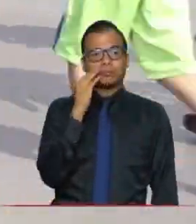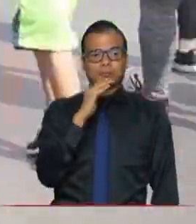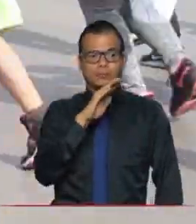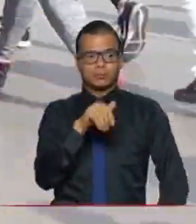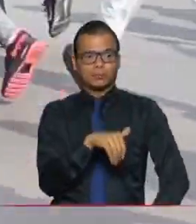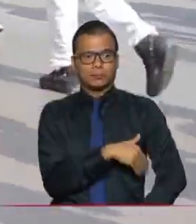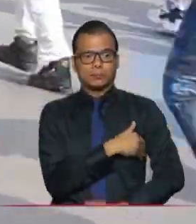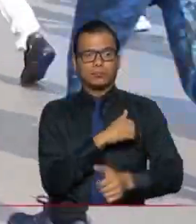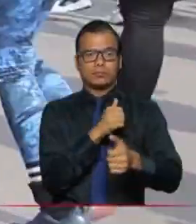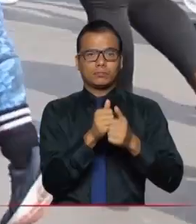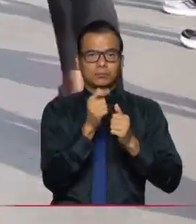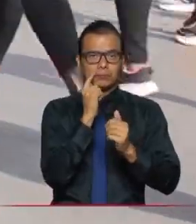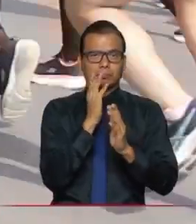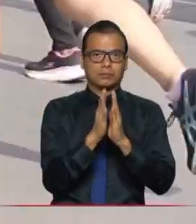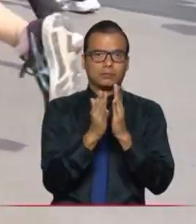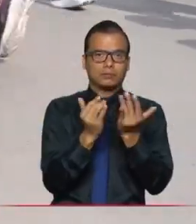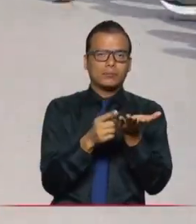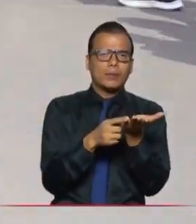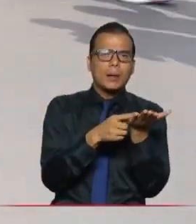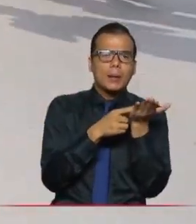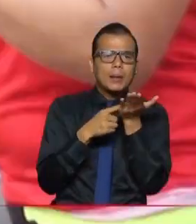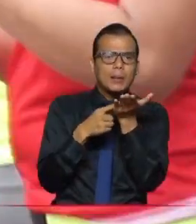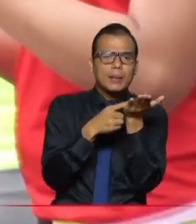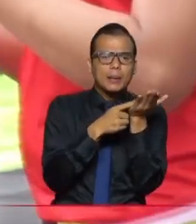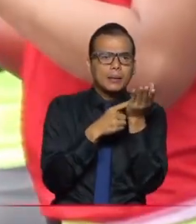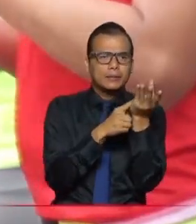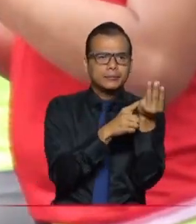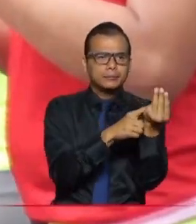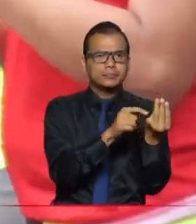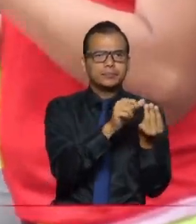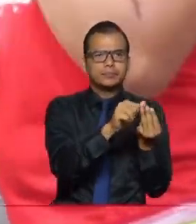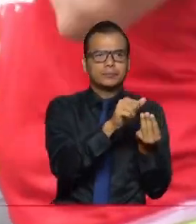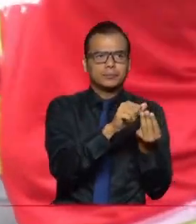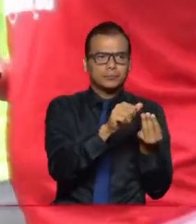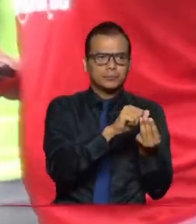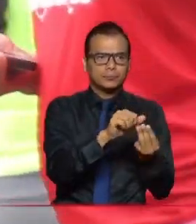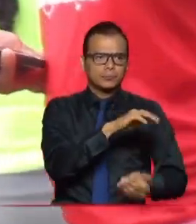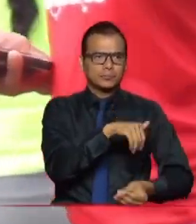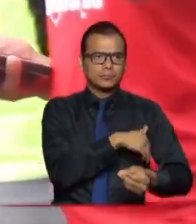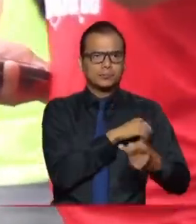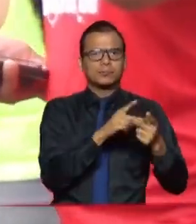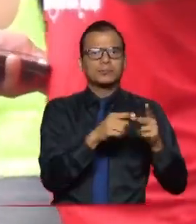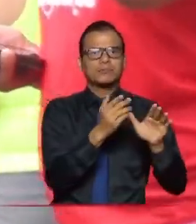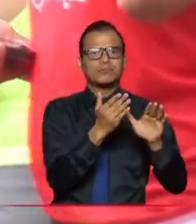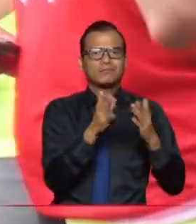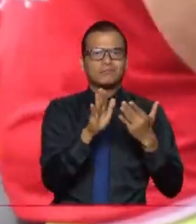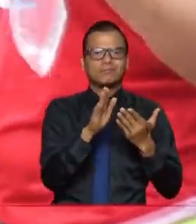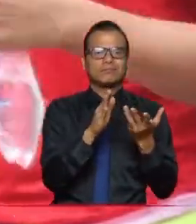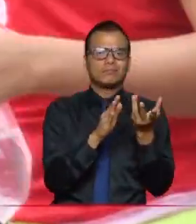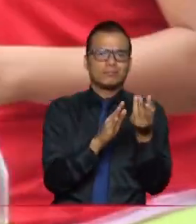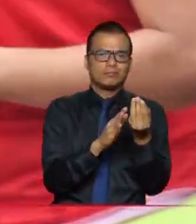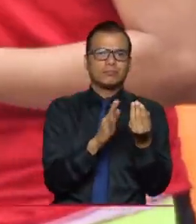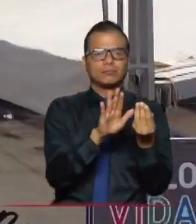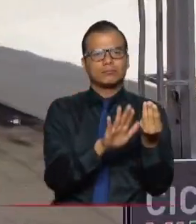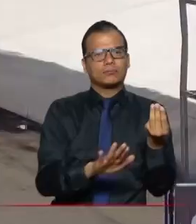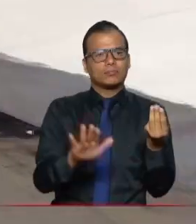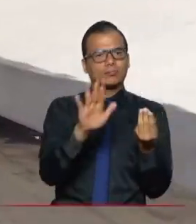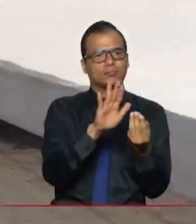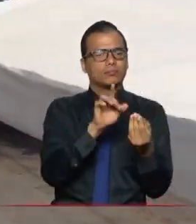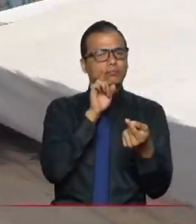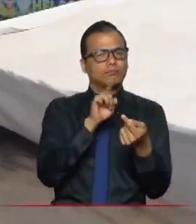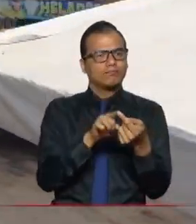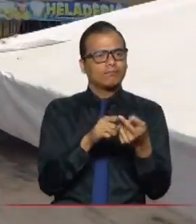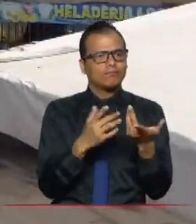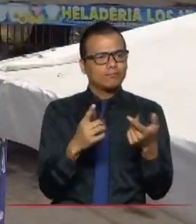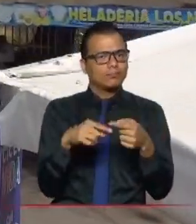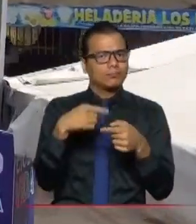aseguró que se están realizando mesas de trabajo con Ministerio de Hacienda y Departamento de Planeación Nacional para poderle dar sostenibilidad para